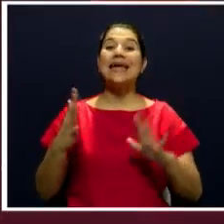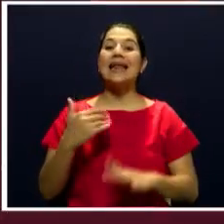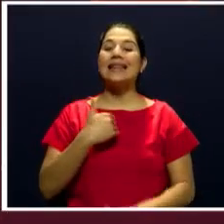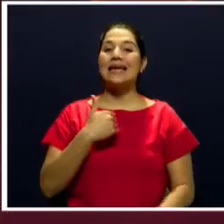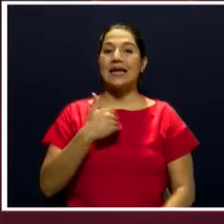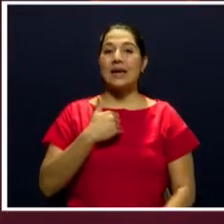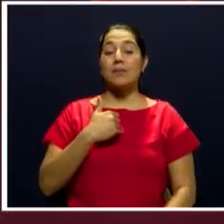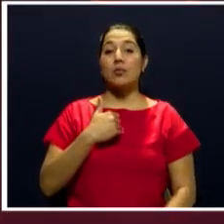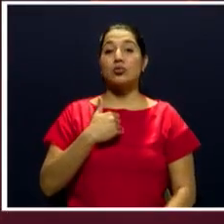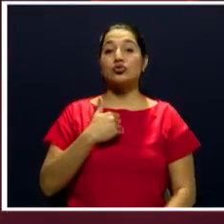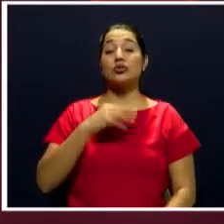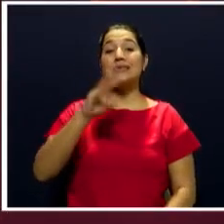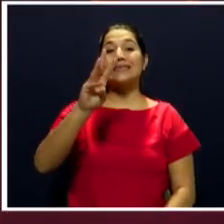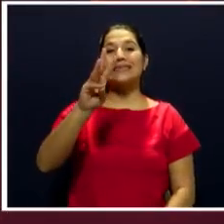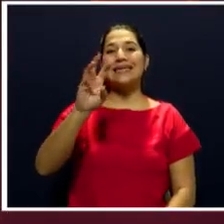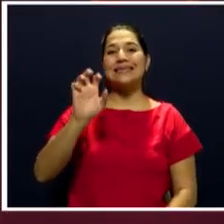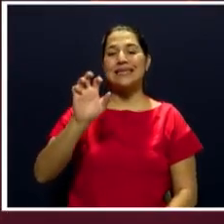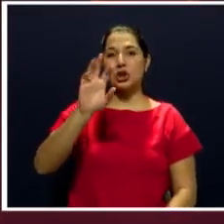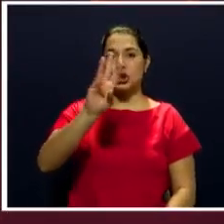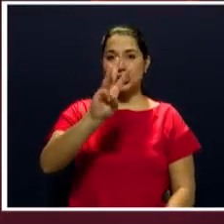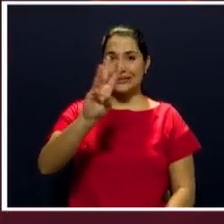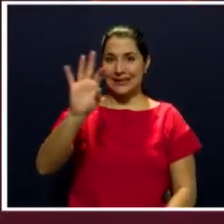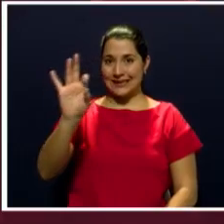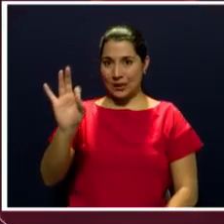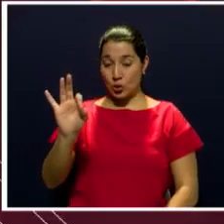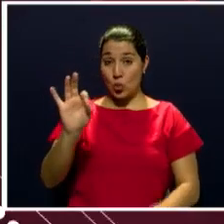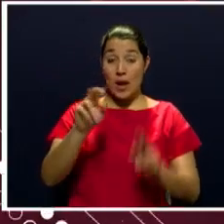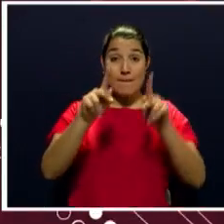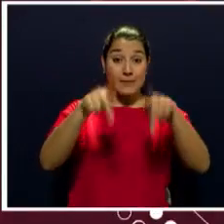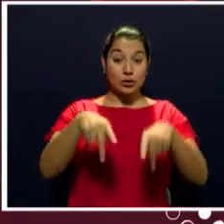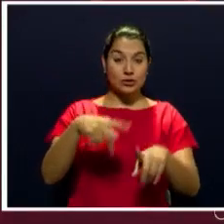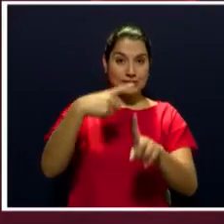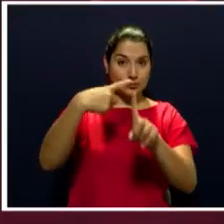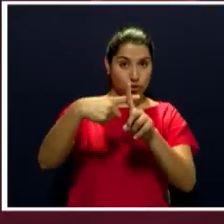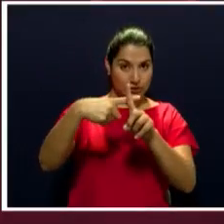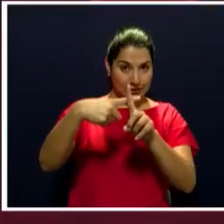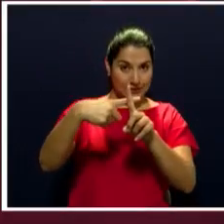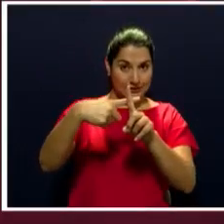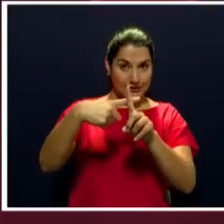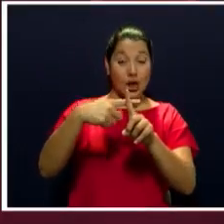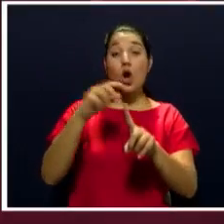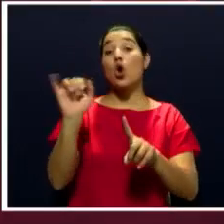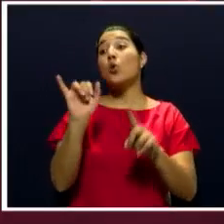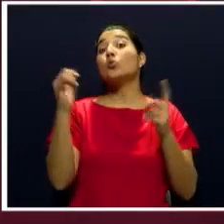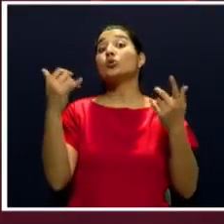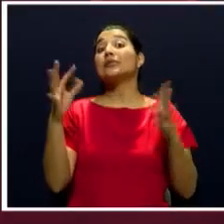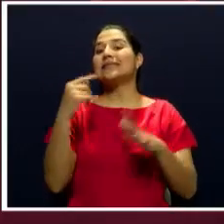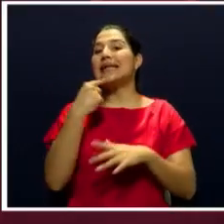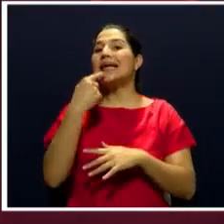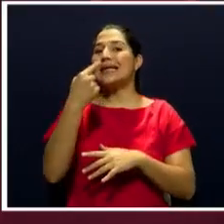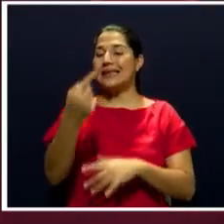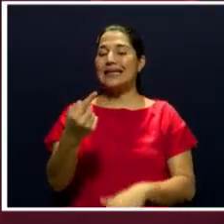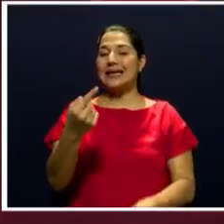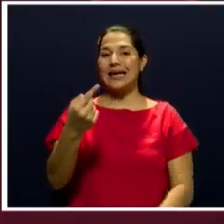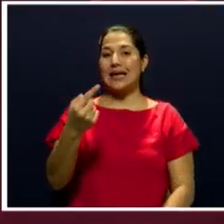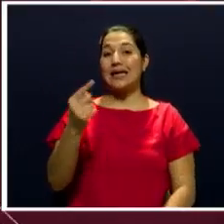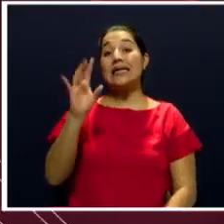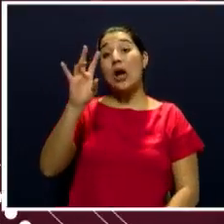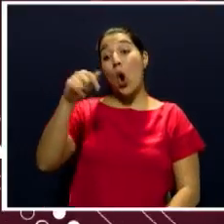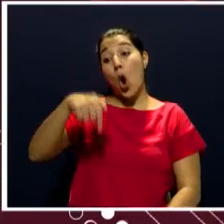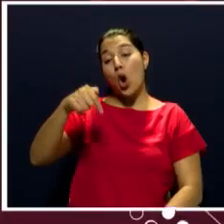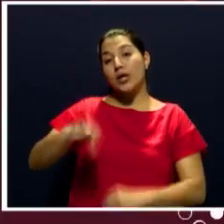total de 669 casos positivos. Como les indicaba al inicio, son 7 los